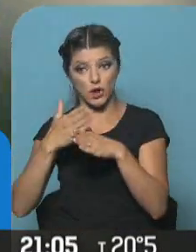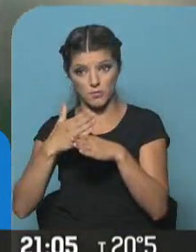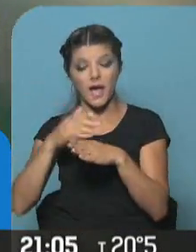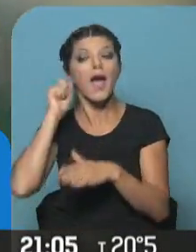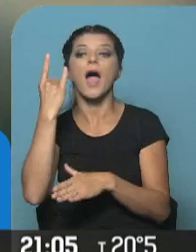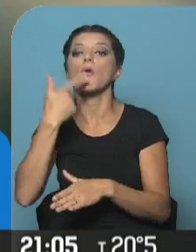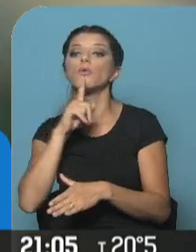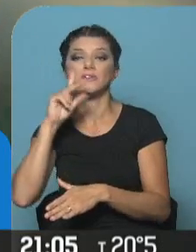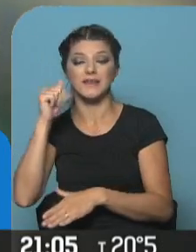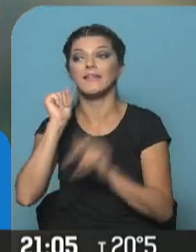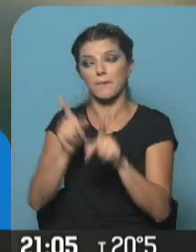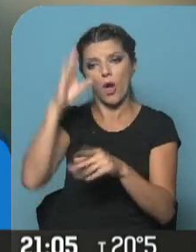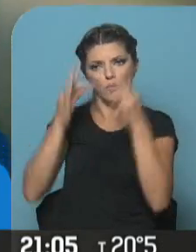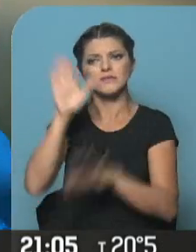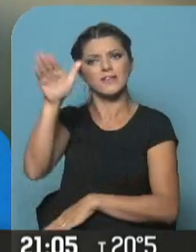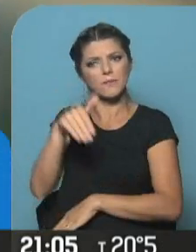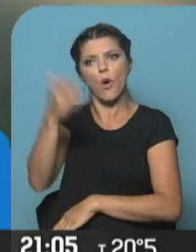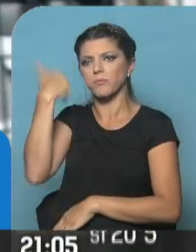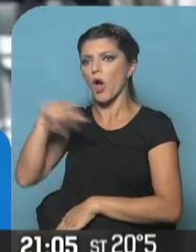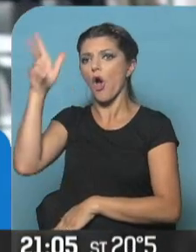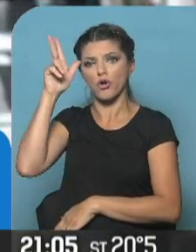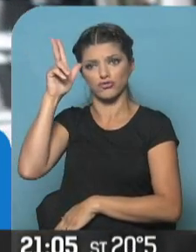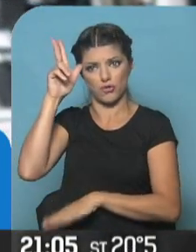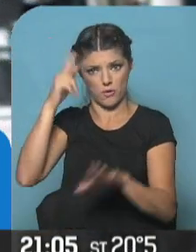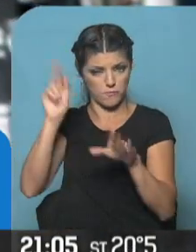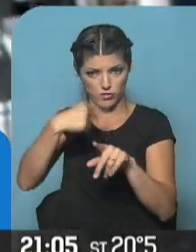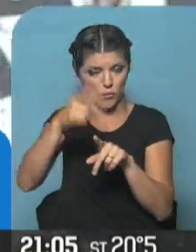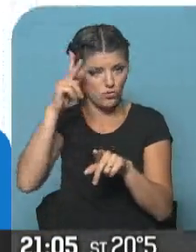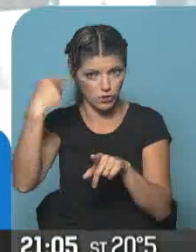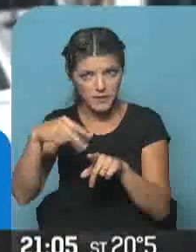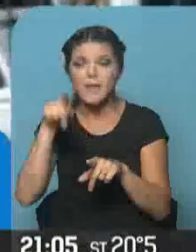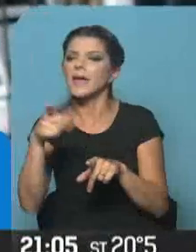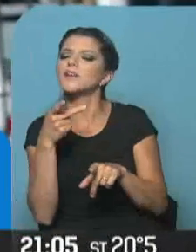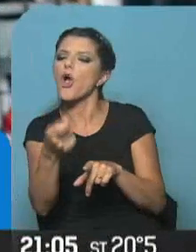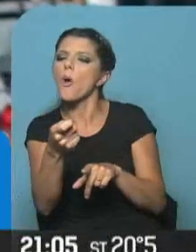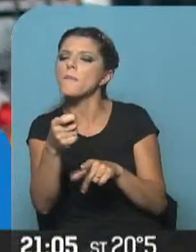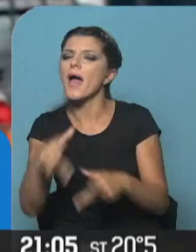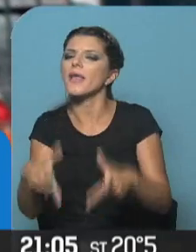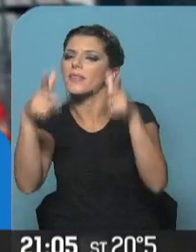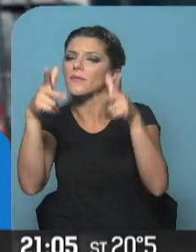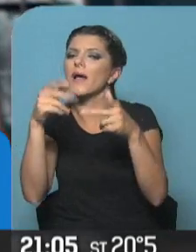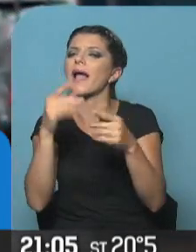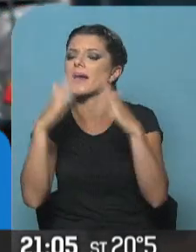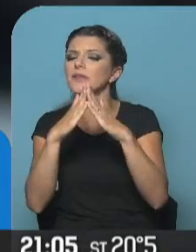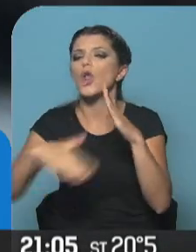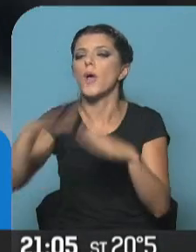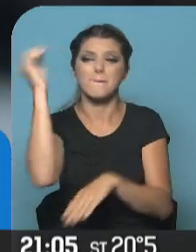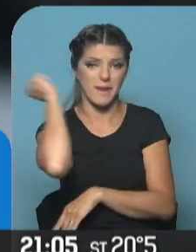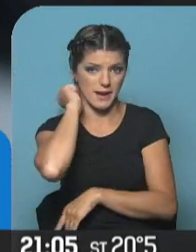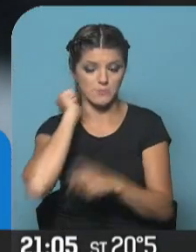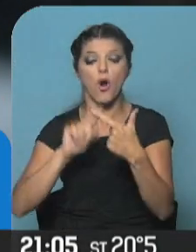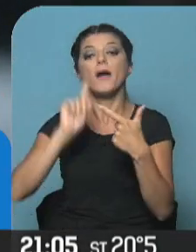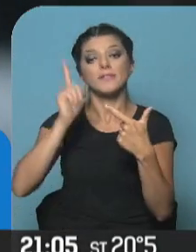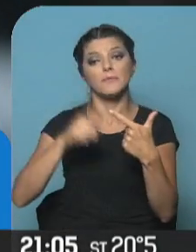Agustina Canfer, fue citada a indagatoria el 8 de noviembre como imputada en la causa por la compra de un departamento en el barrio porteño de Palermo. Además, Juan Carlos